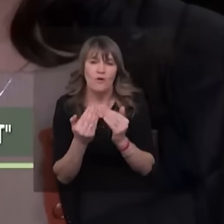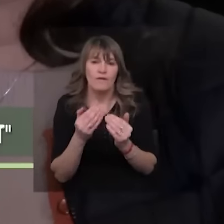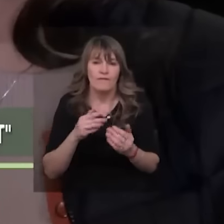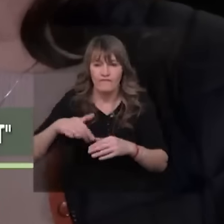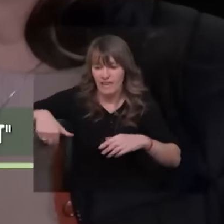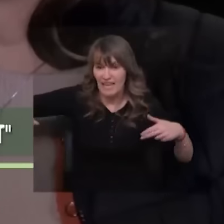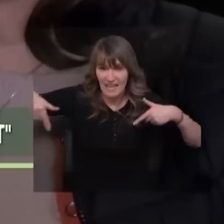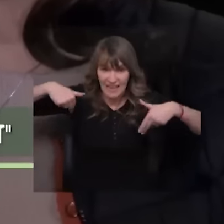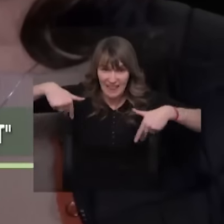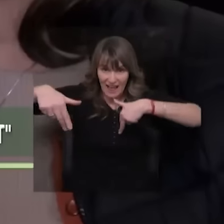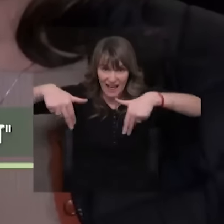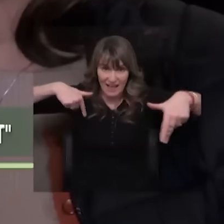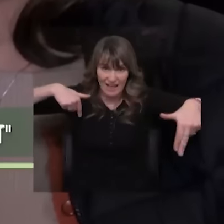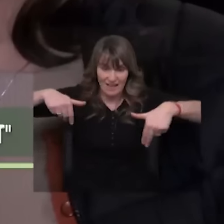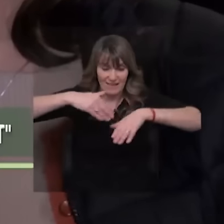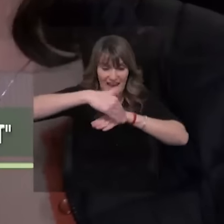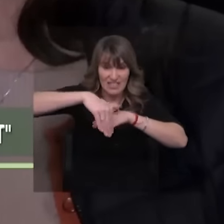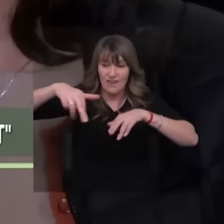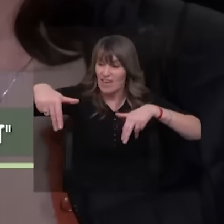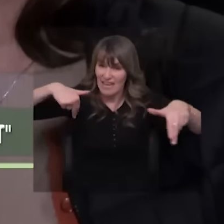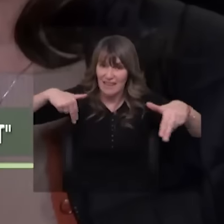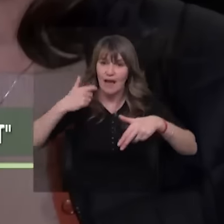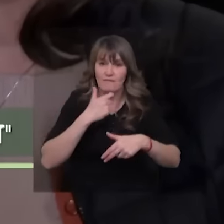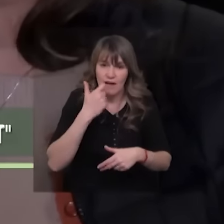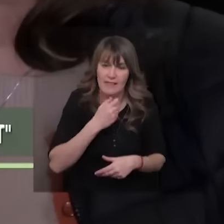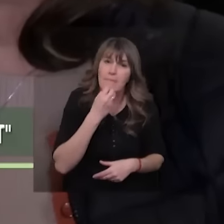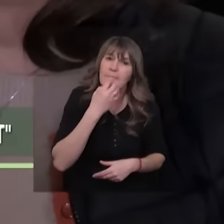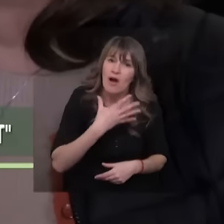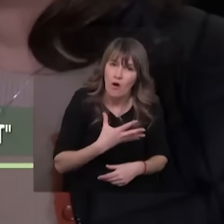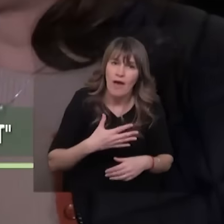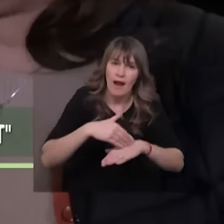vido eso tiene las mejoras de